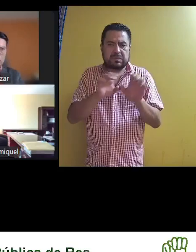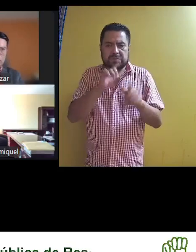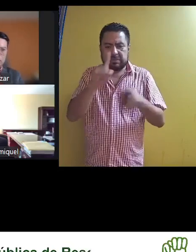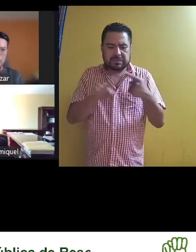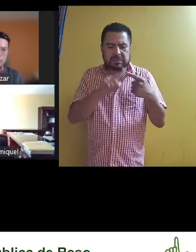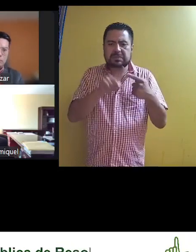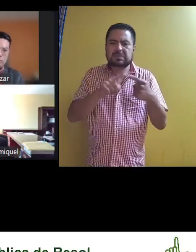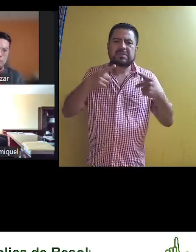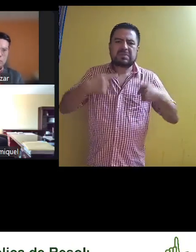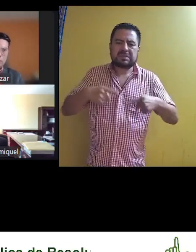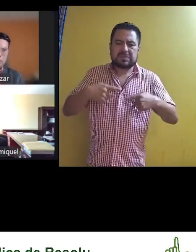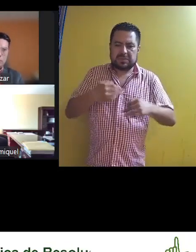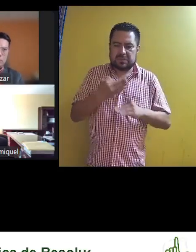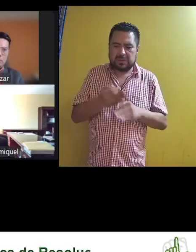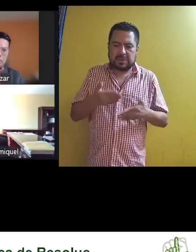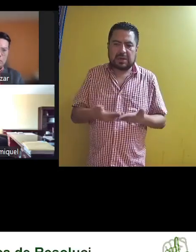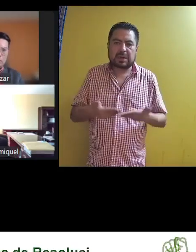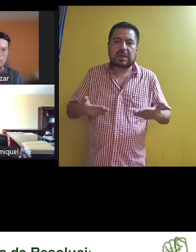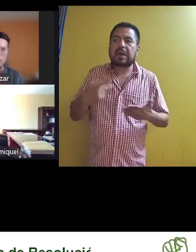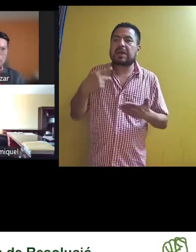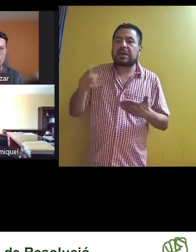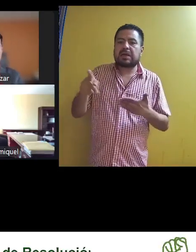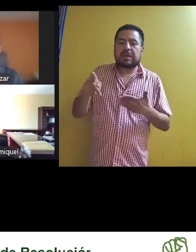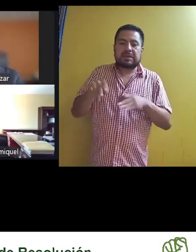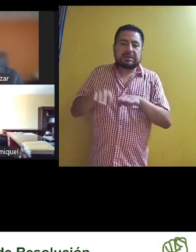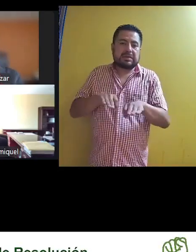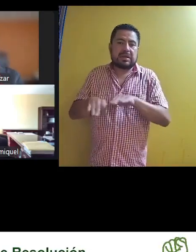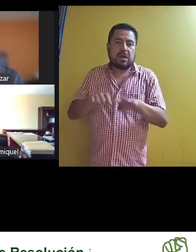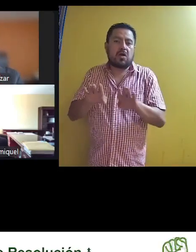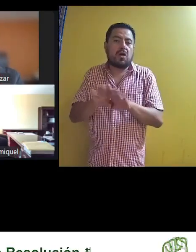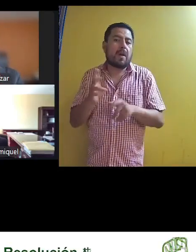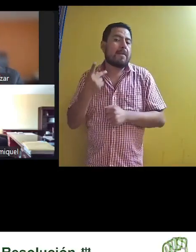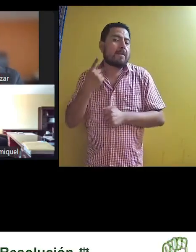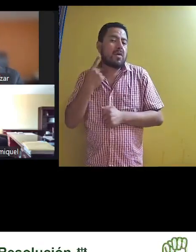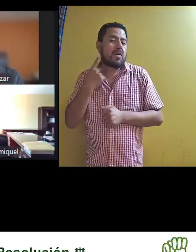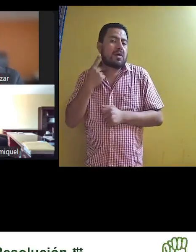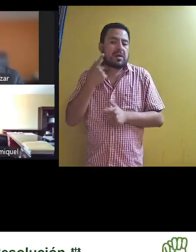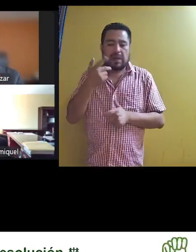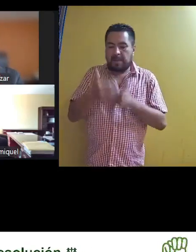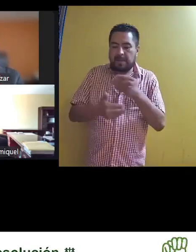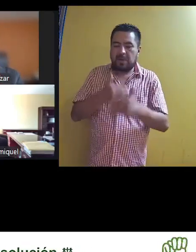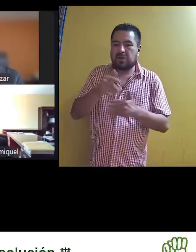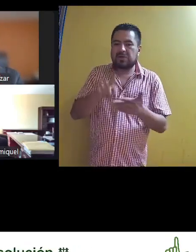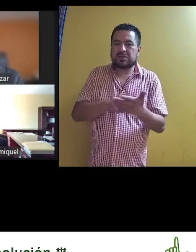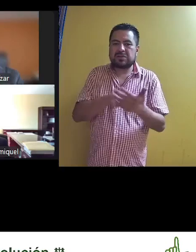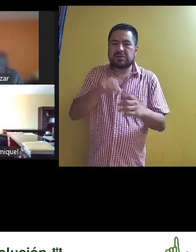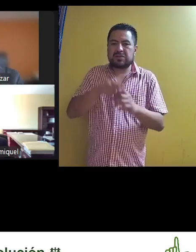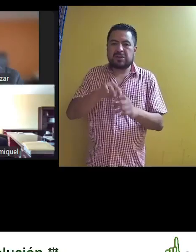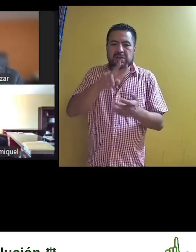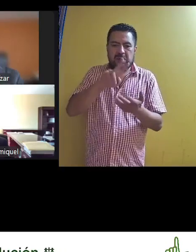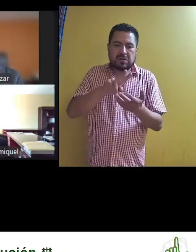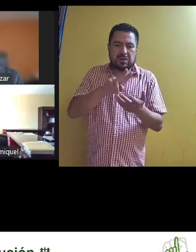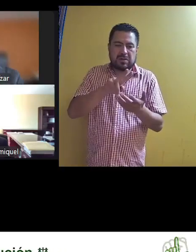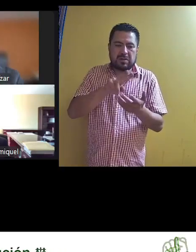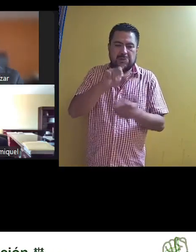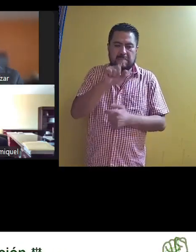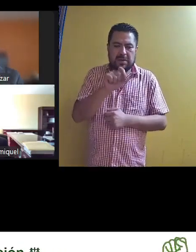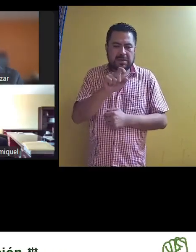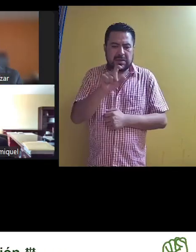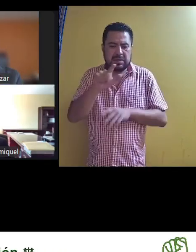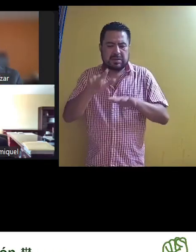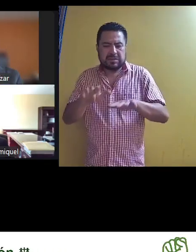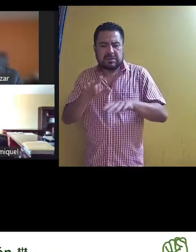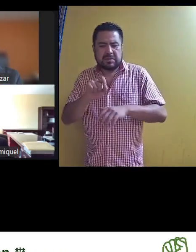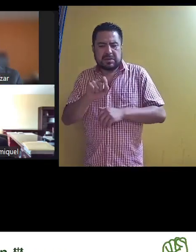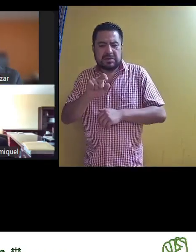la quejosa actualmente ostenta un cargo de elección popular y que en los procesos electorales 2017, 2018